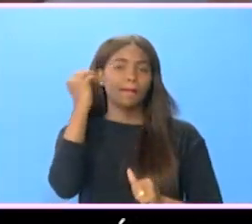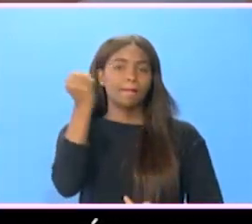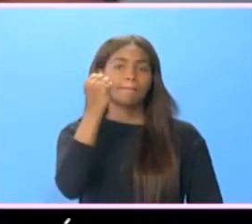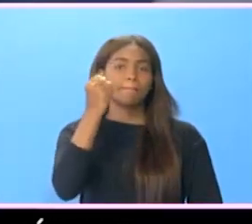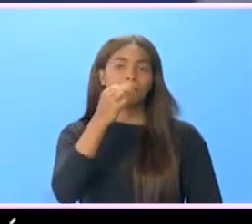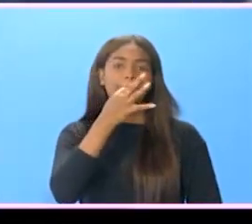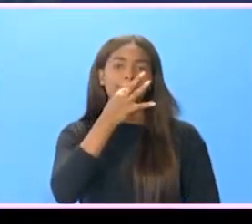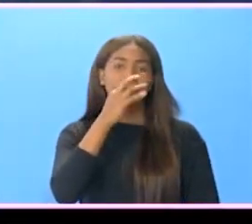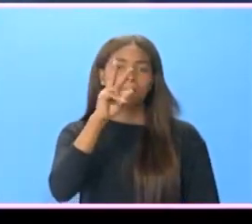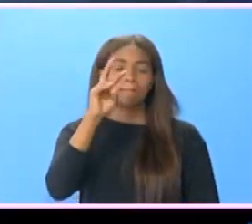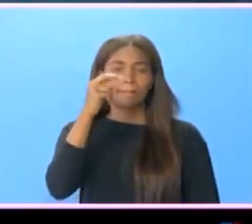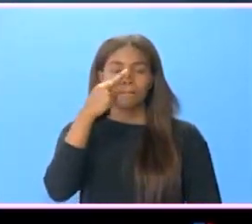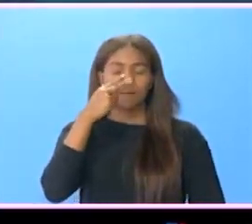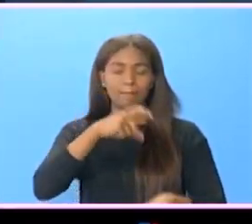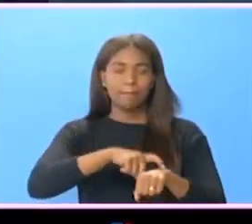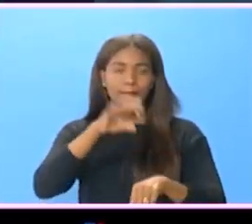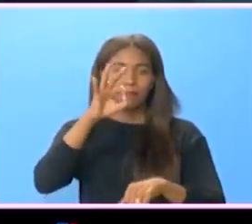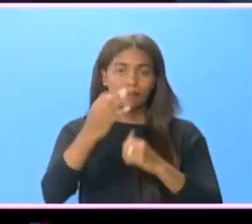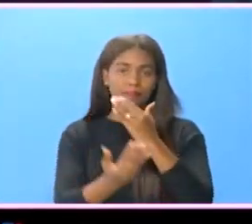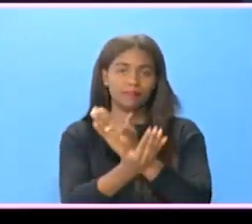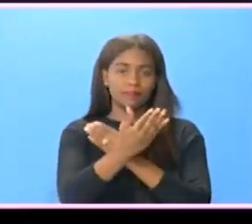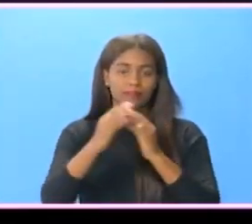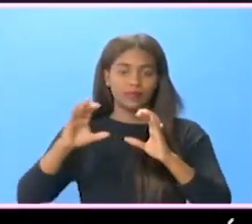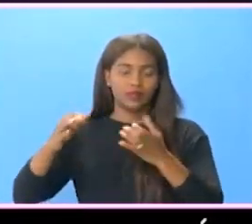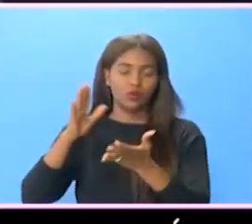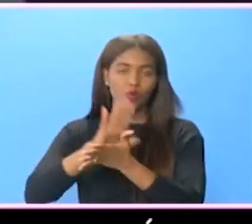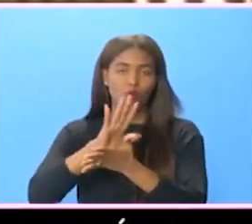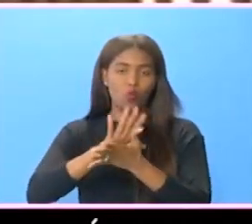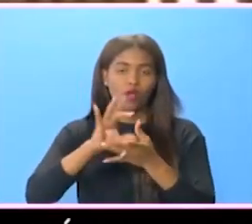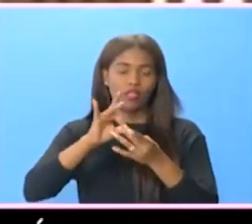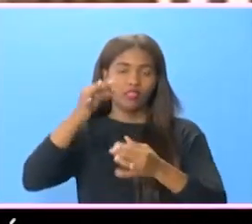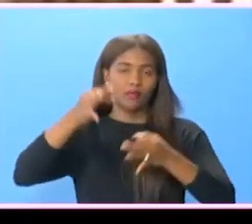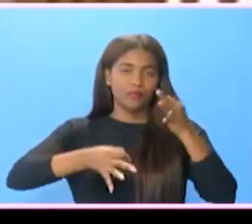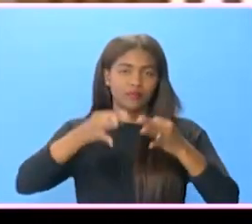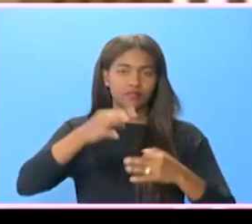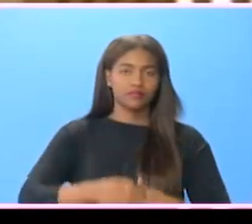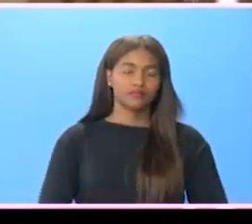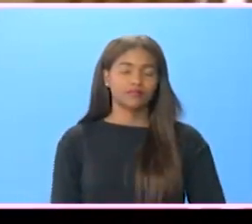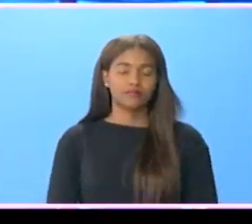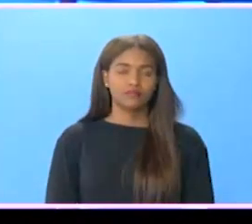junio a las 9 de la mañana en el Colegio de Abogados.